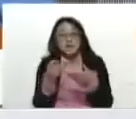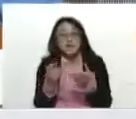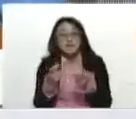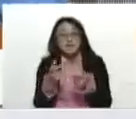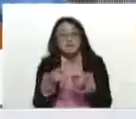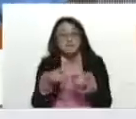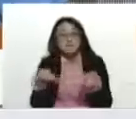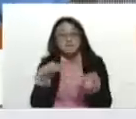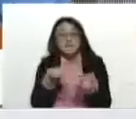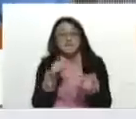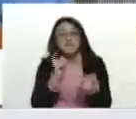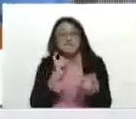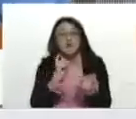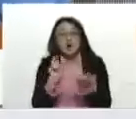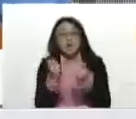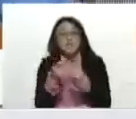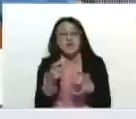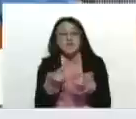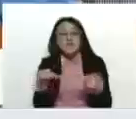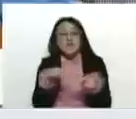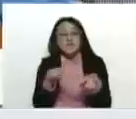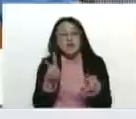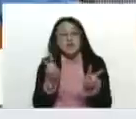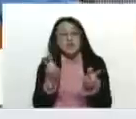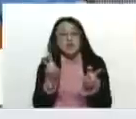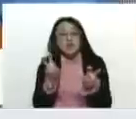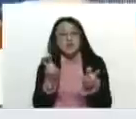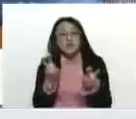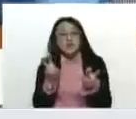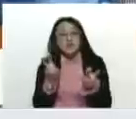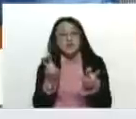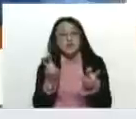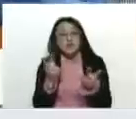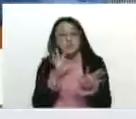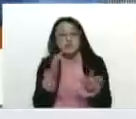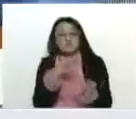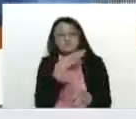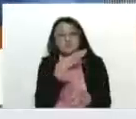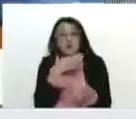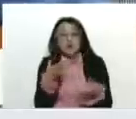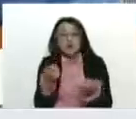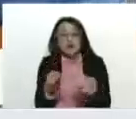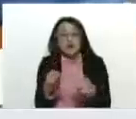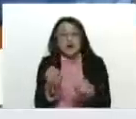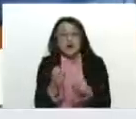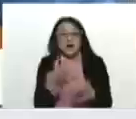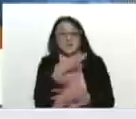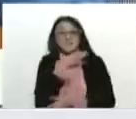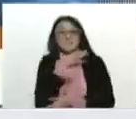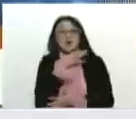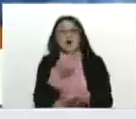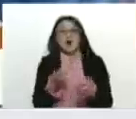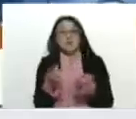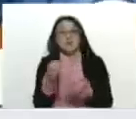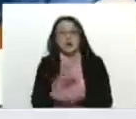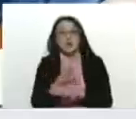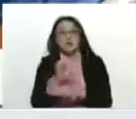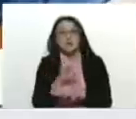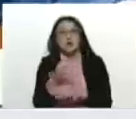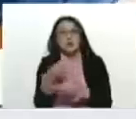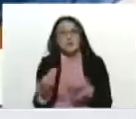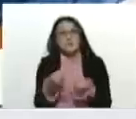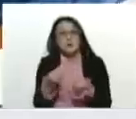los billetes nuevos no si no cierran esa llave colapsa la economía ecuatoriana Por qué no lo han hecho no porque no le faltaba ganas